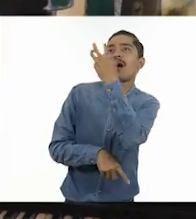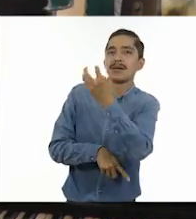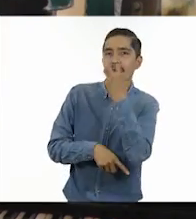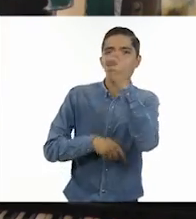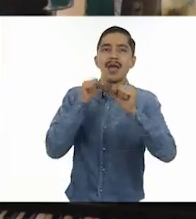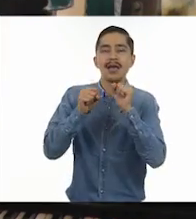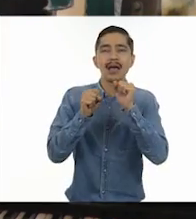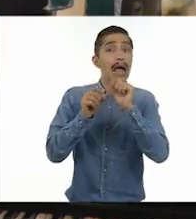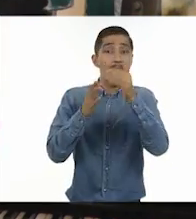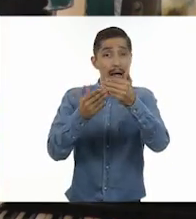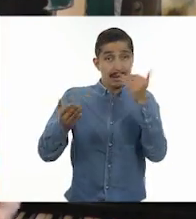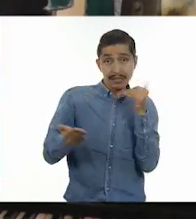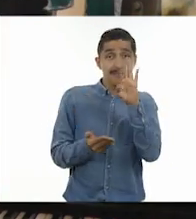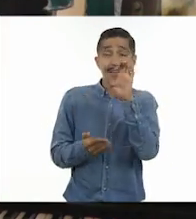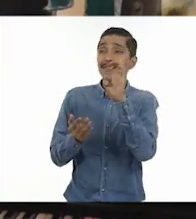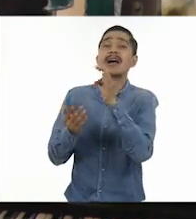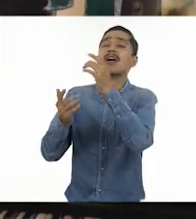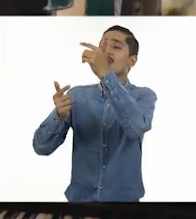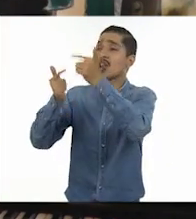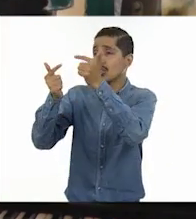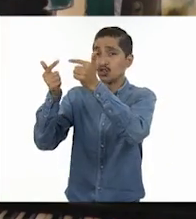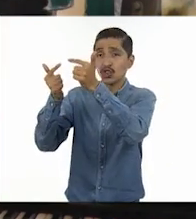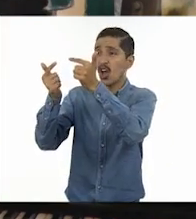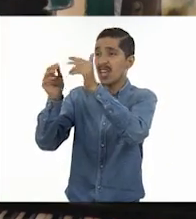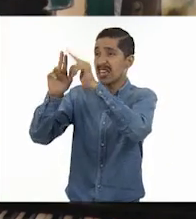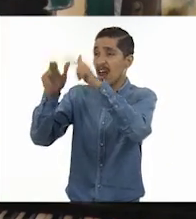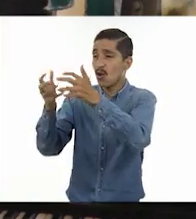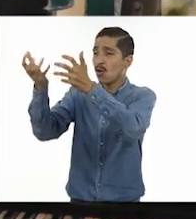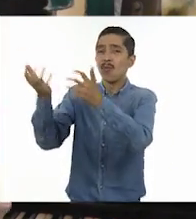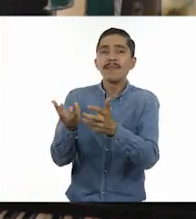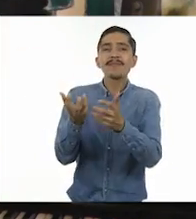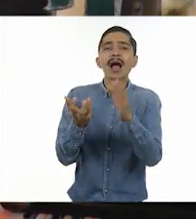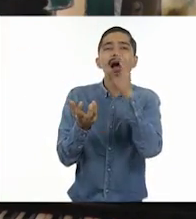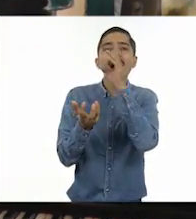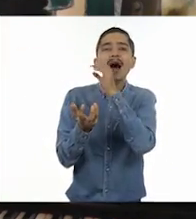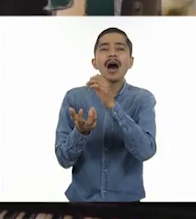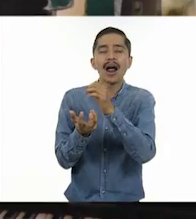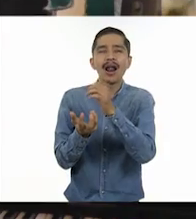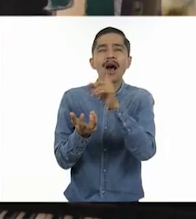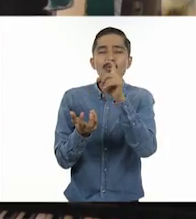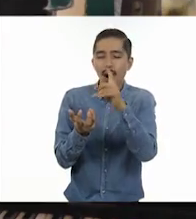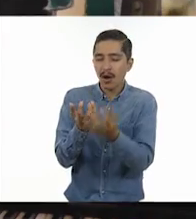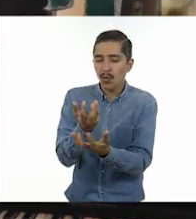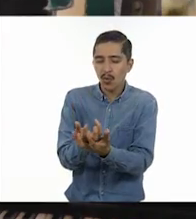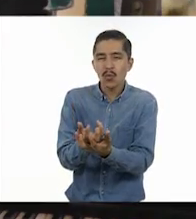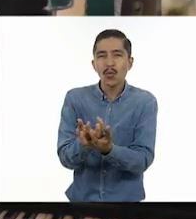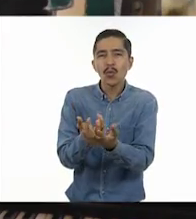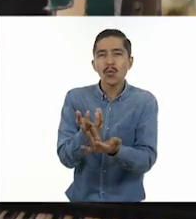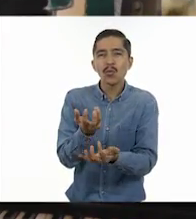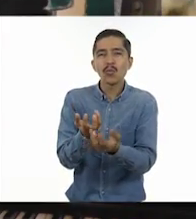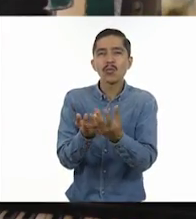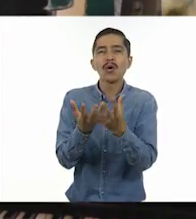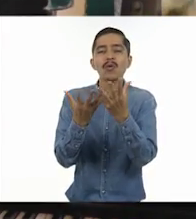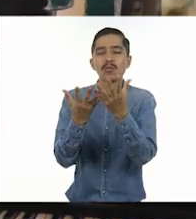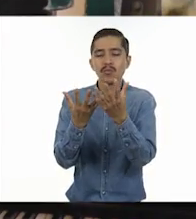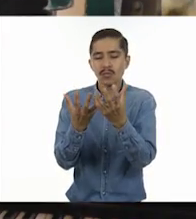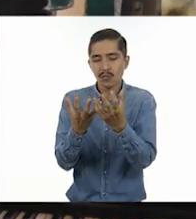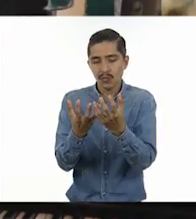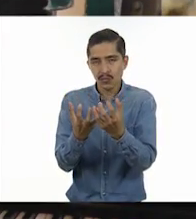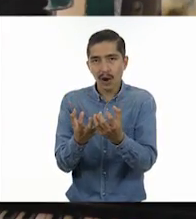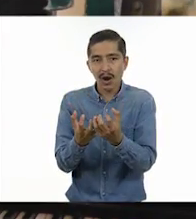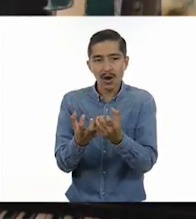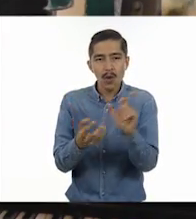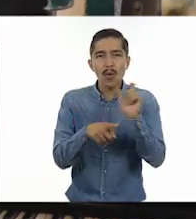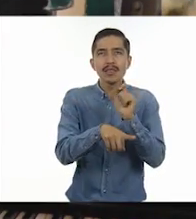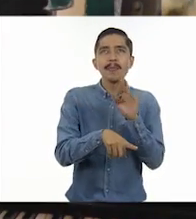empezar a descongelar la leche en baño María o empezar a preparar la fórmula para que cuando él empiece a tener hambre y empiece a sentir ese